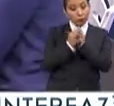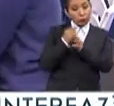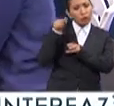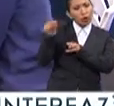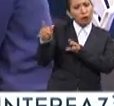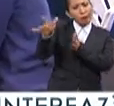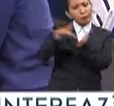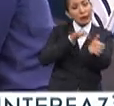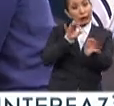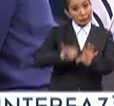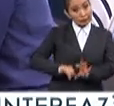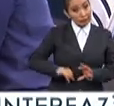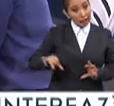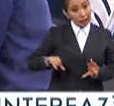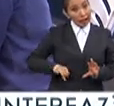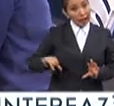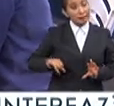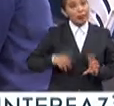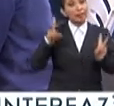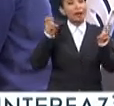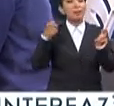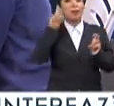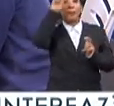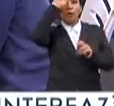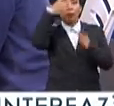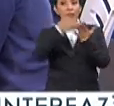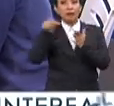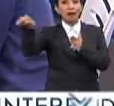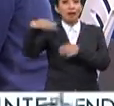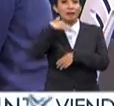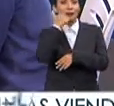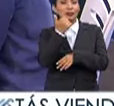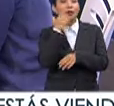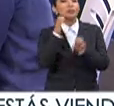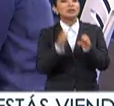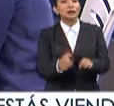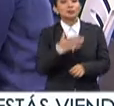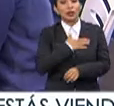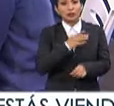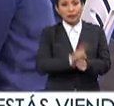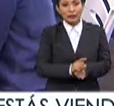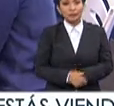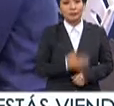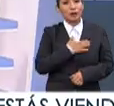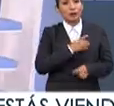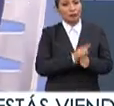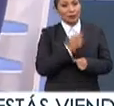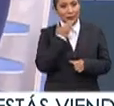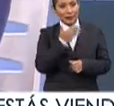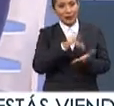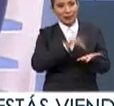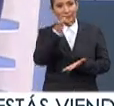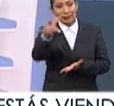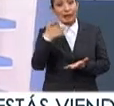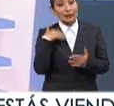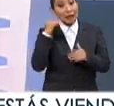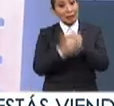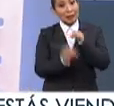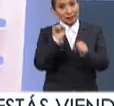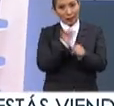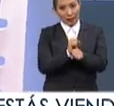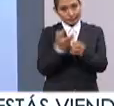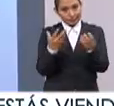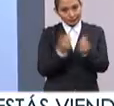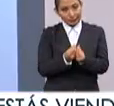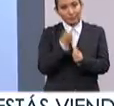los 30 interesante tema esta propuesta que está sucediendo ya en berlín comentó hace unos días cerrar semana